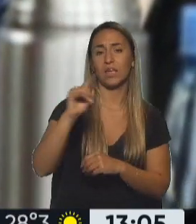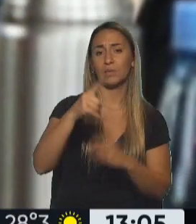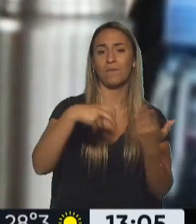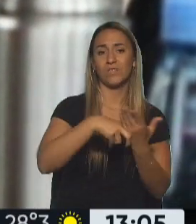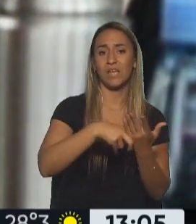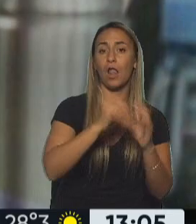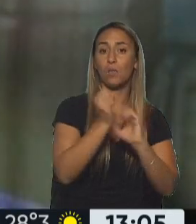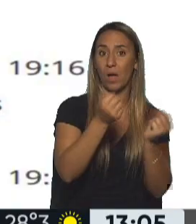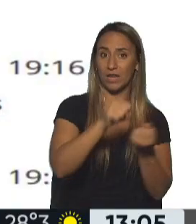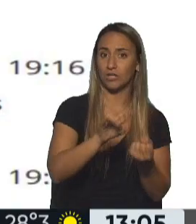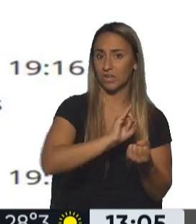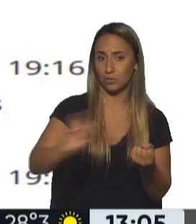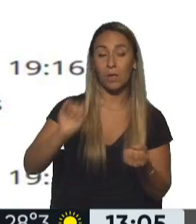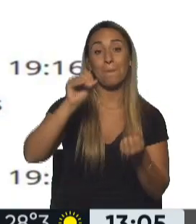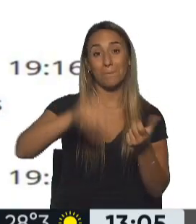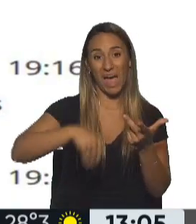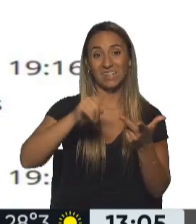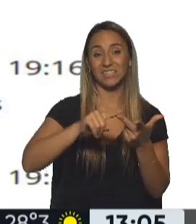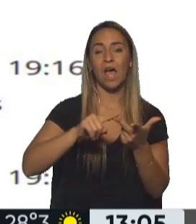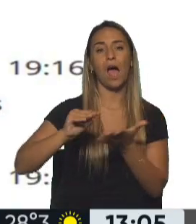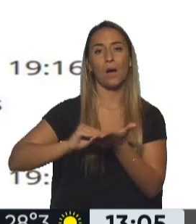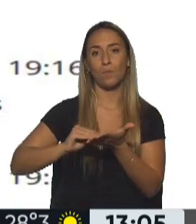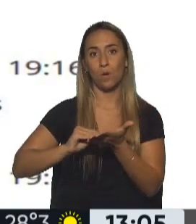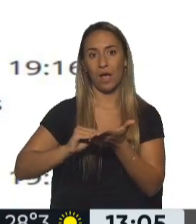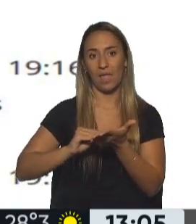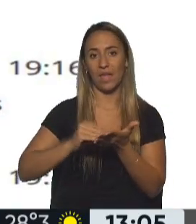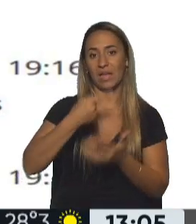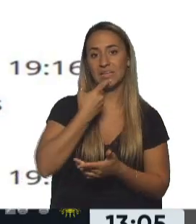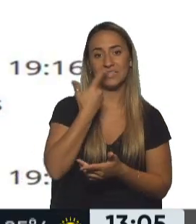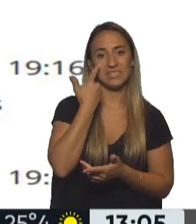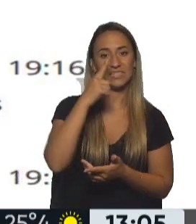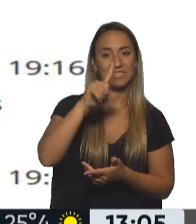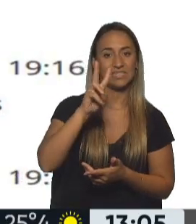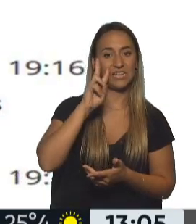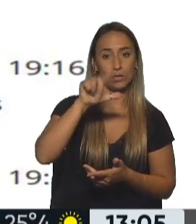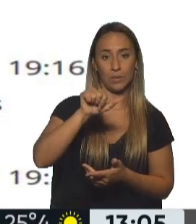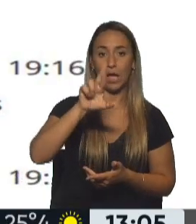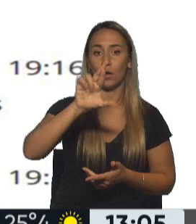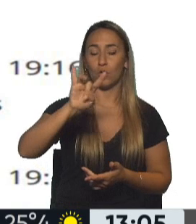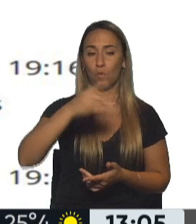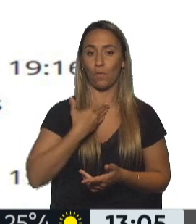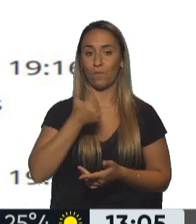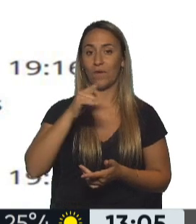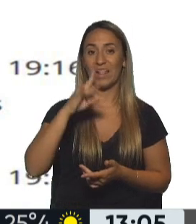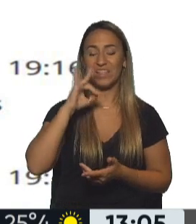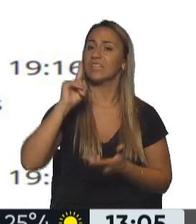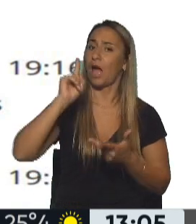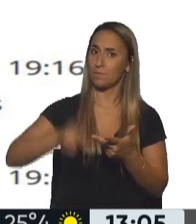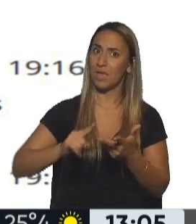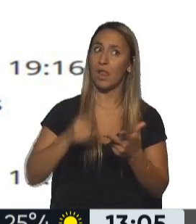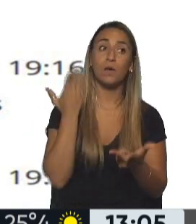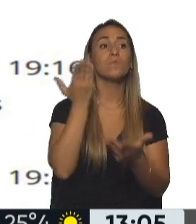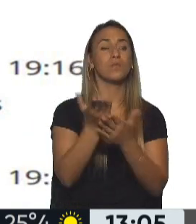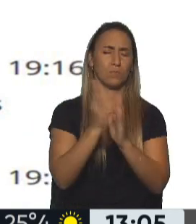se suma ahora la de una particular abogada hablamos de Silvia rufaldi que también pidió que se investigue la posible